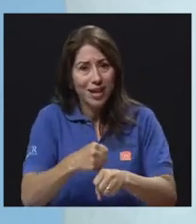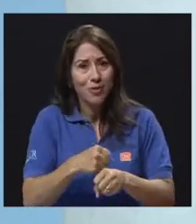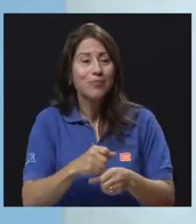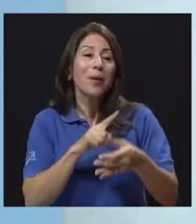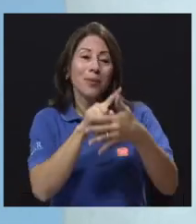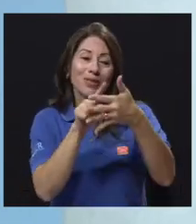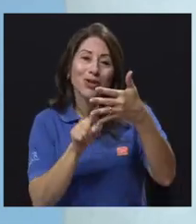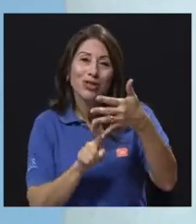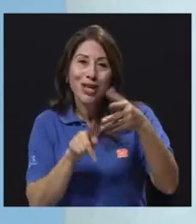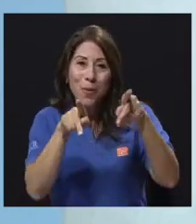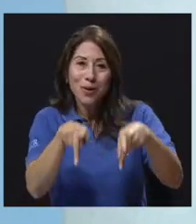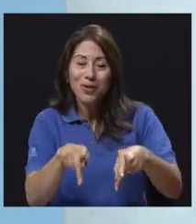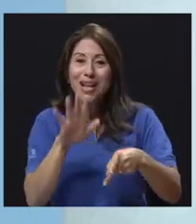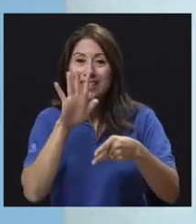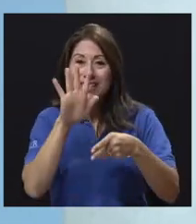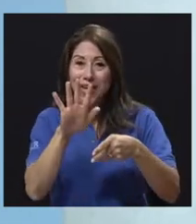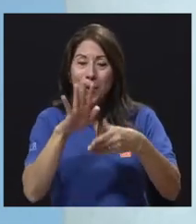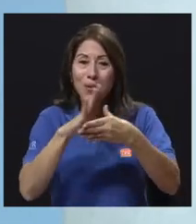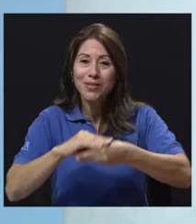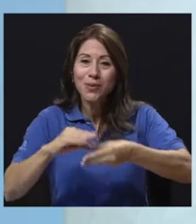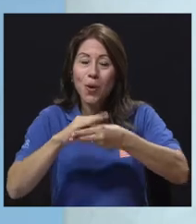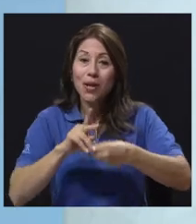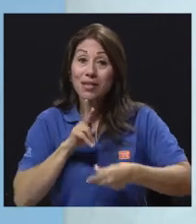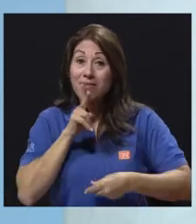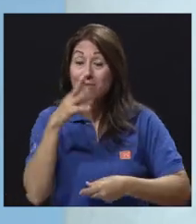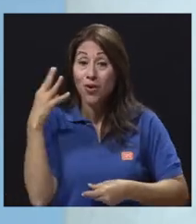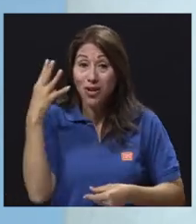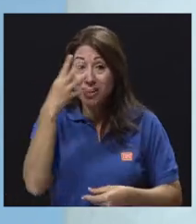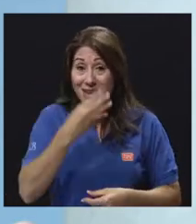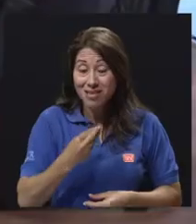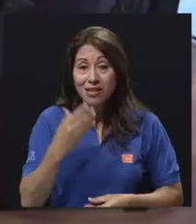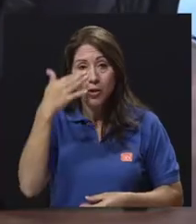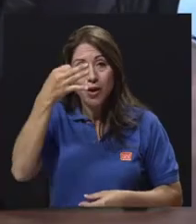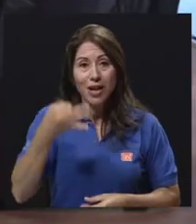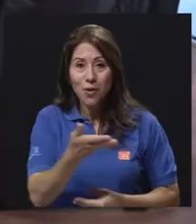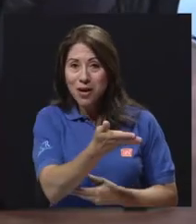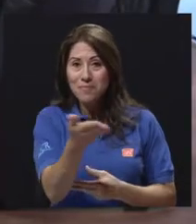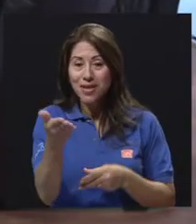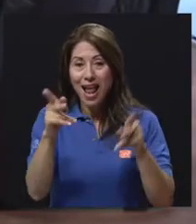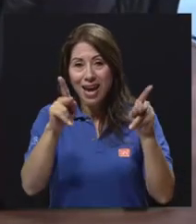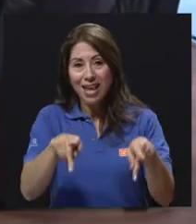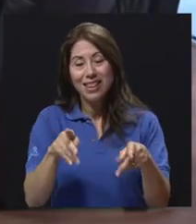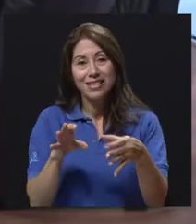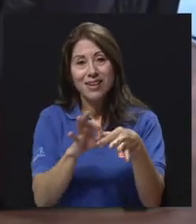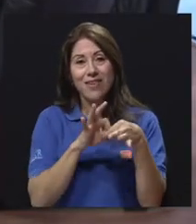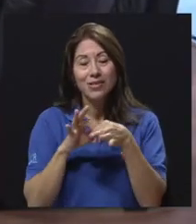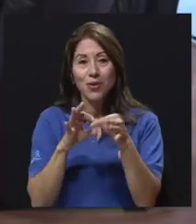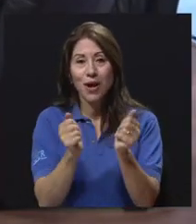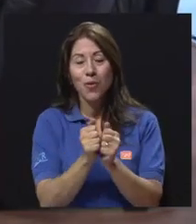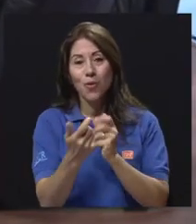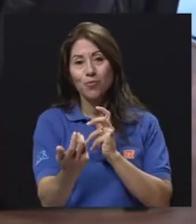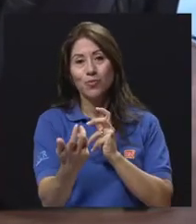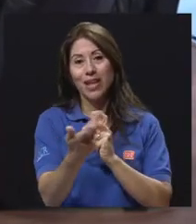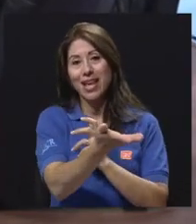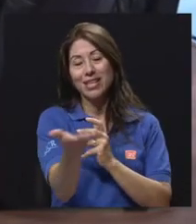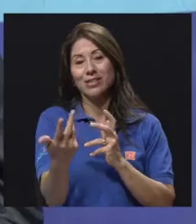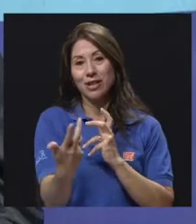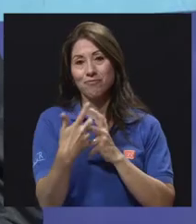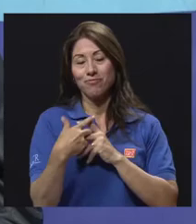5 historias que la verdad son muy bonitas y creo que la gente se relaciona con ellas. Exacto. Que no se